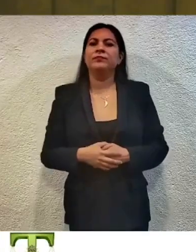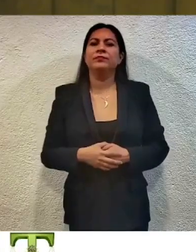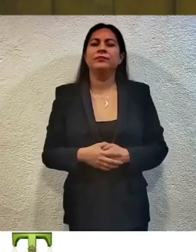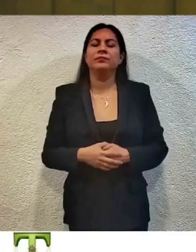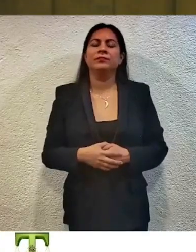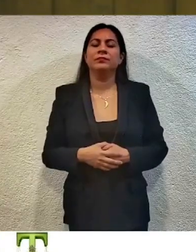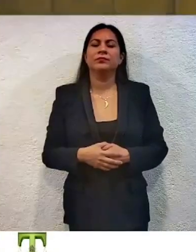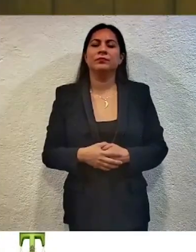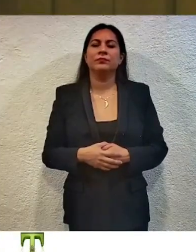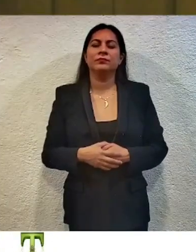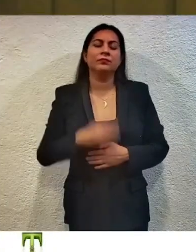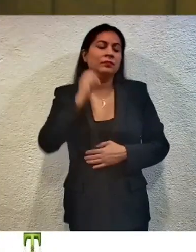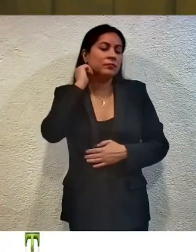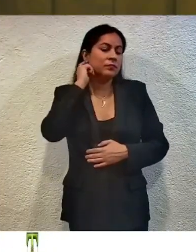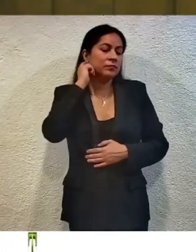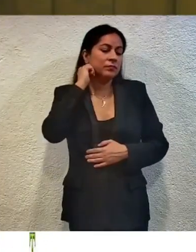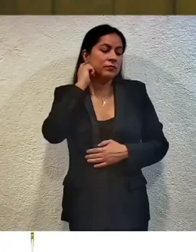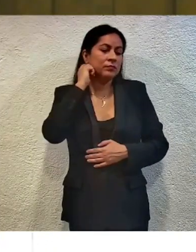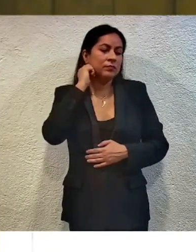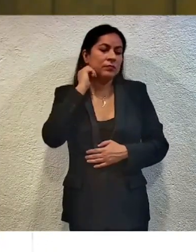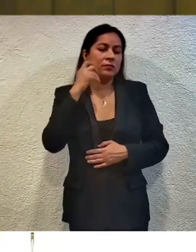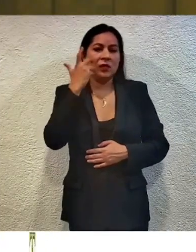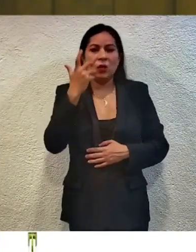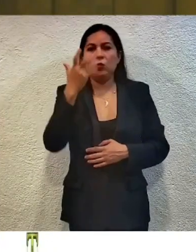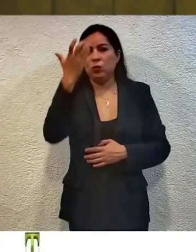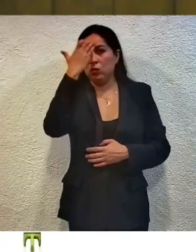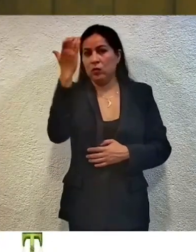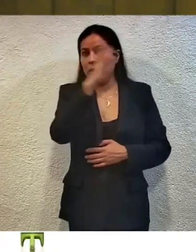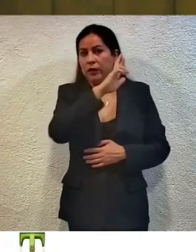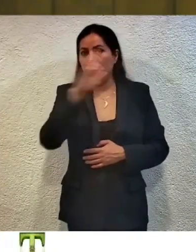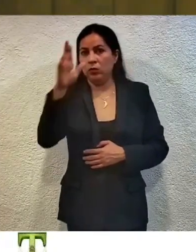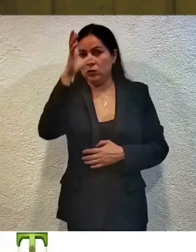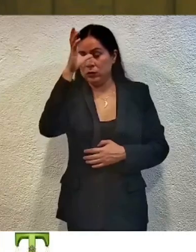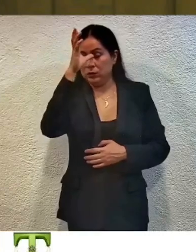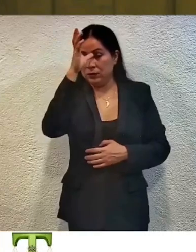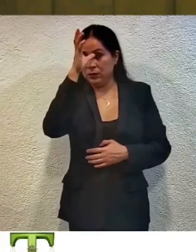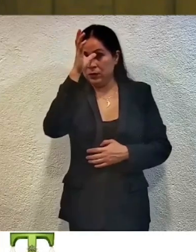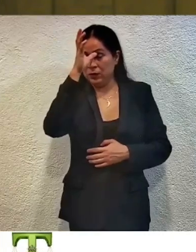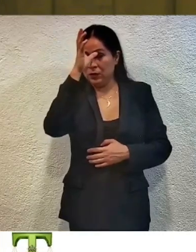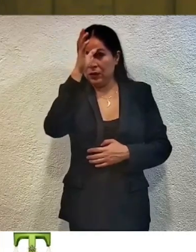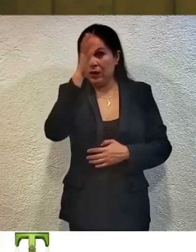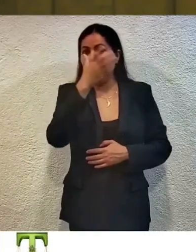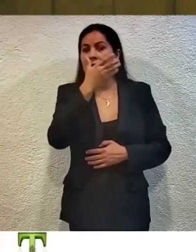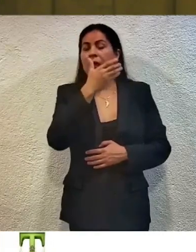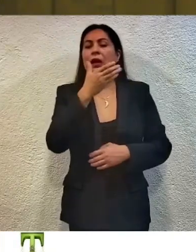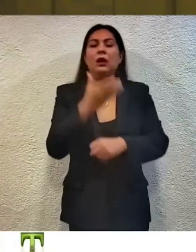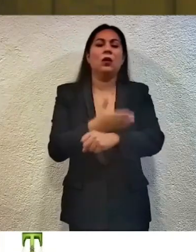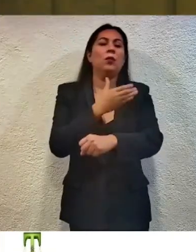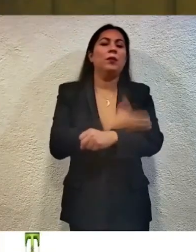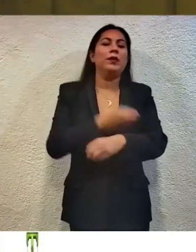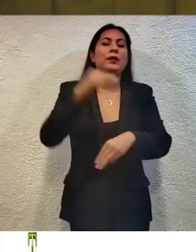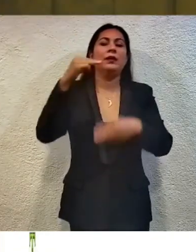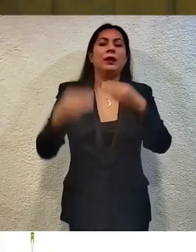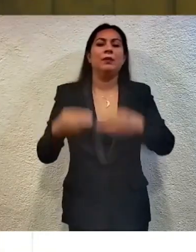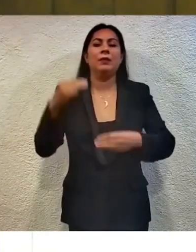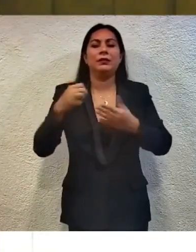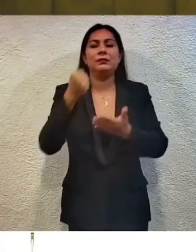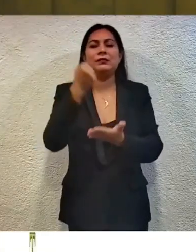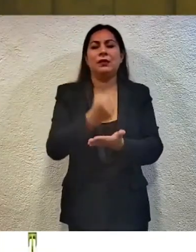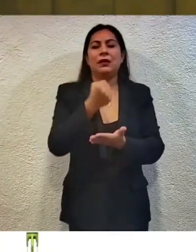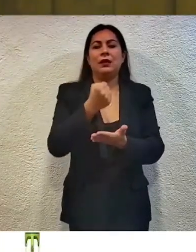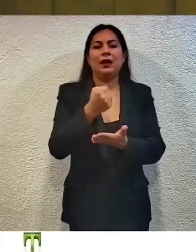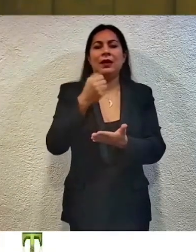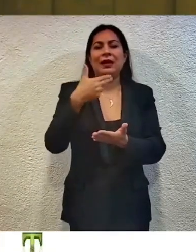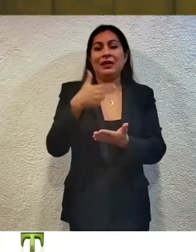dar un reconocimiento a la compañera ponente, la magistrada